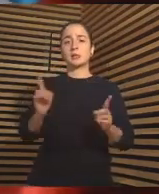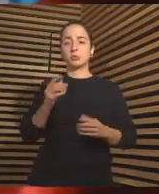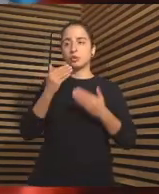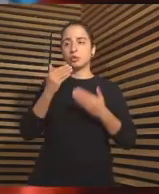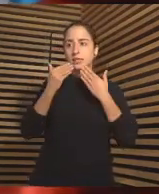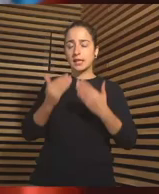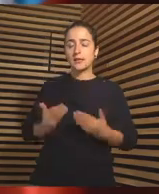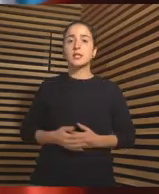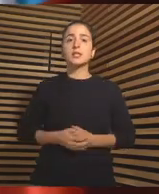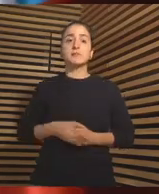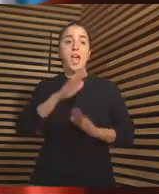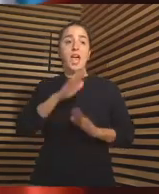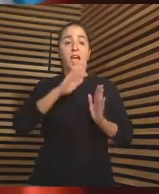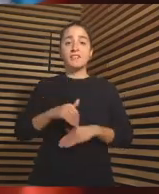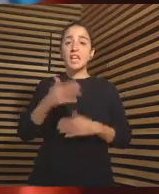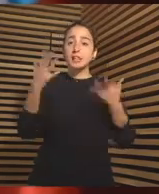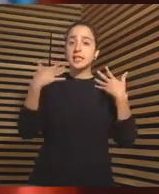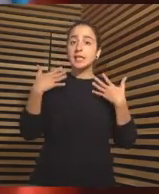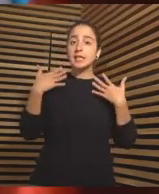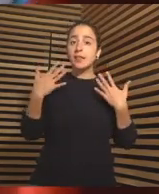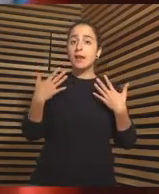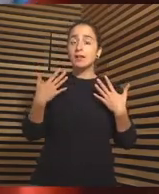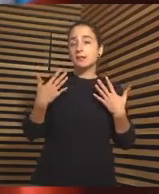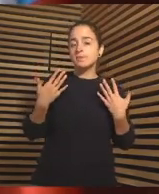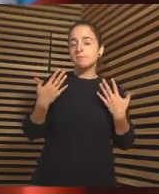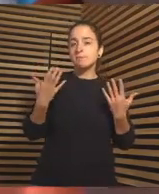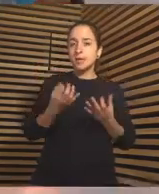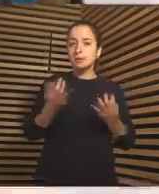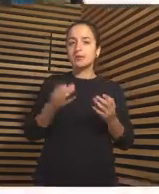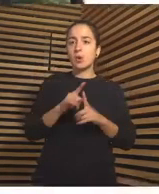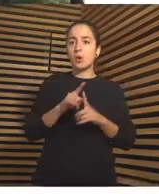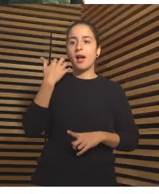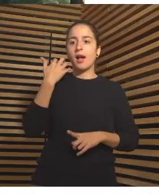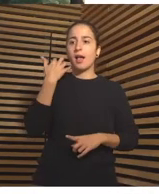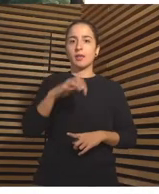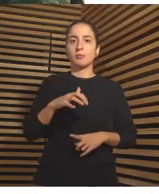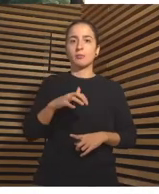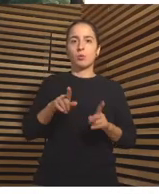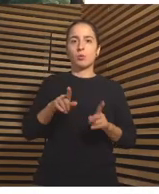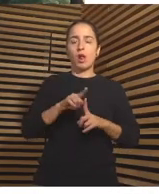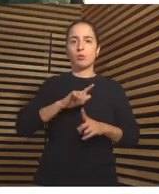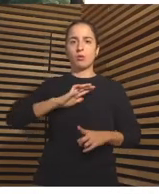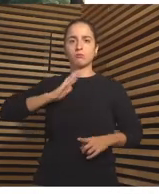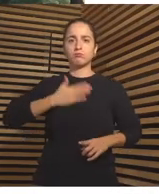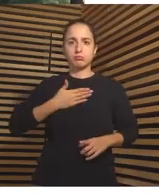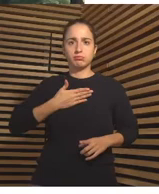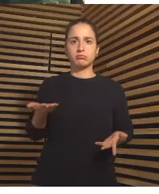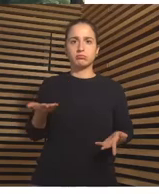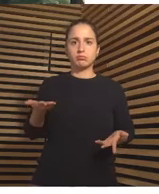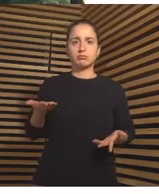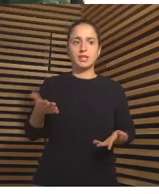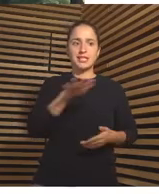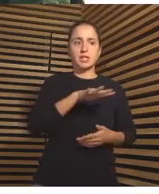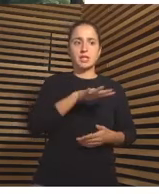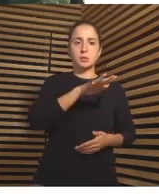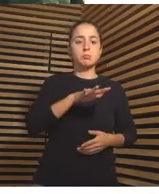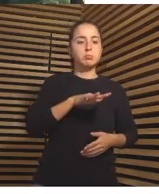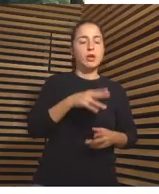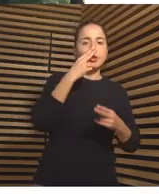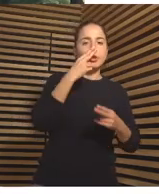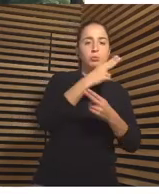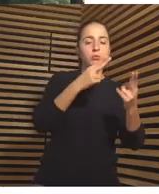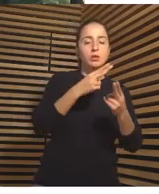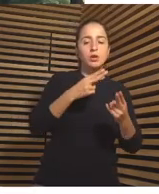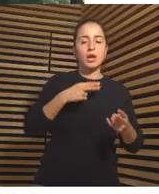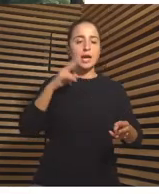suponen, entre otras cosas, ¿no?, como afecciones, es una apropiación, una privatización del espacio público